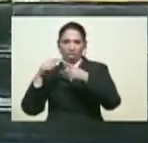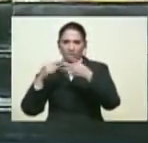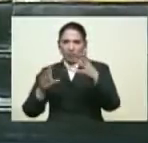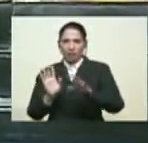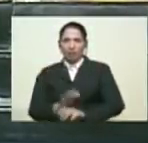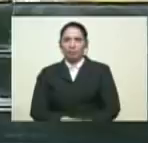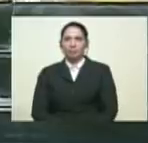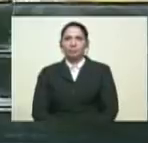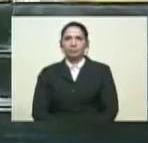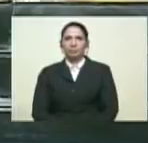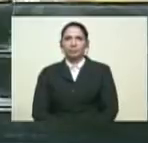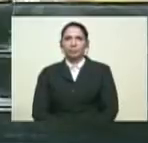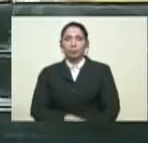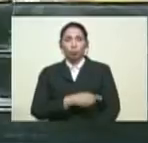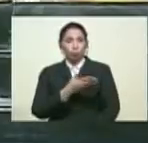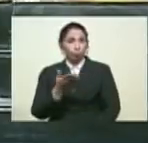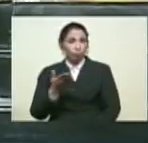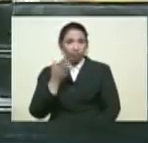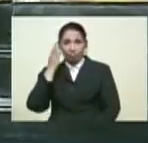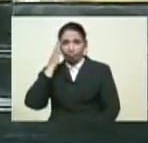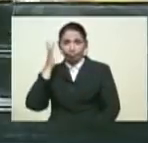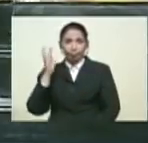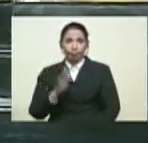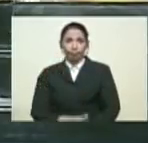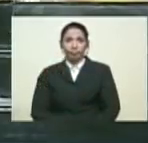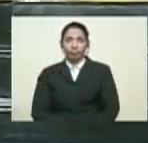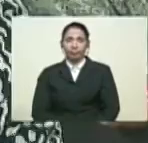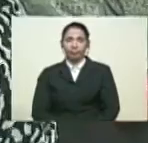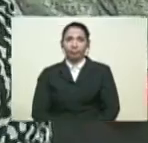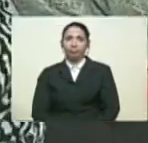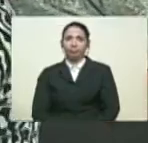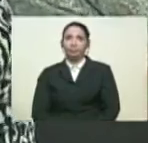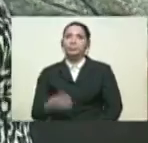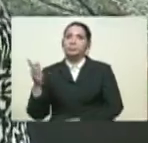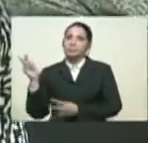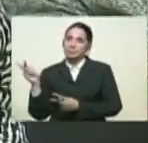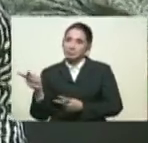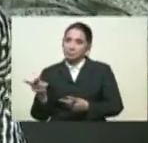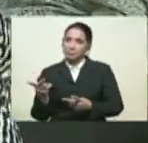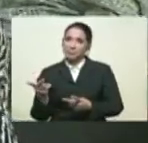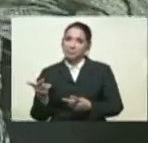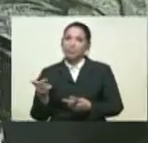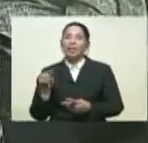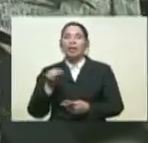Ustedes ni se imaginan, enviados especiales. Mañana voy a recibir uno.